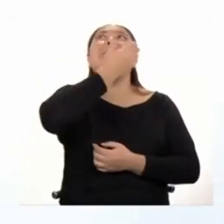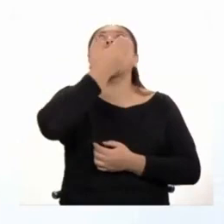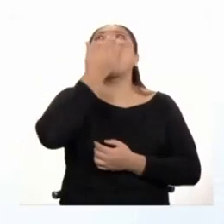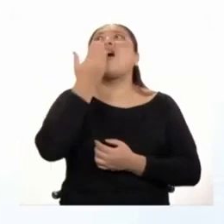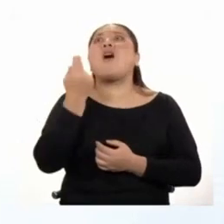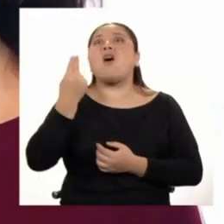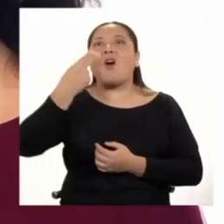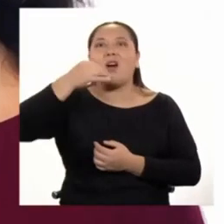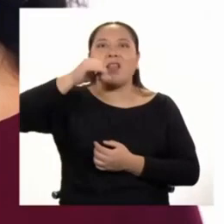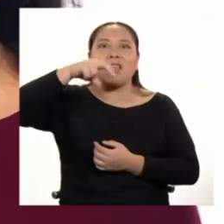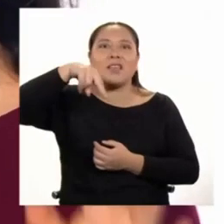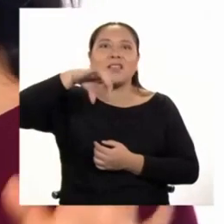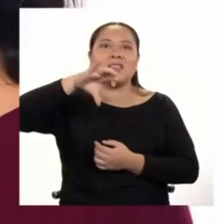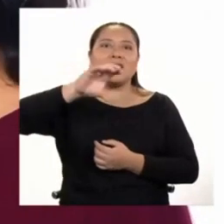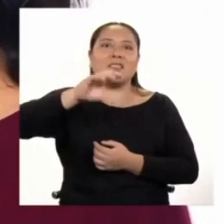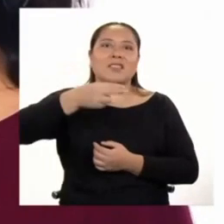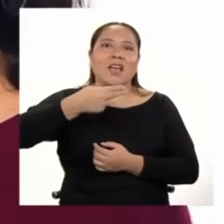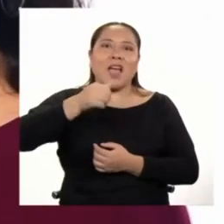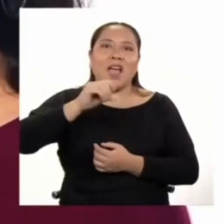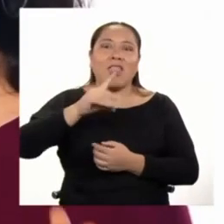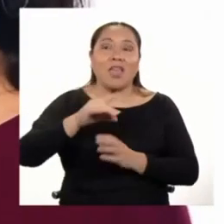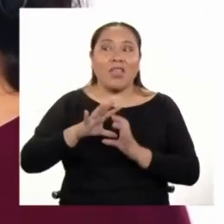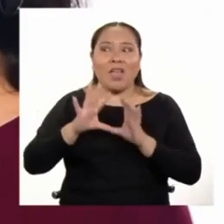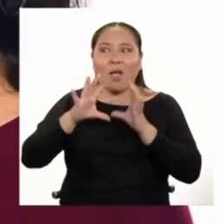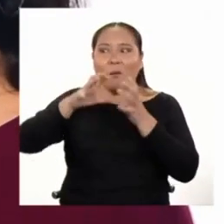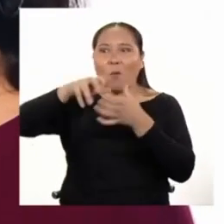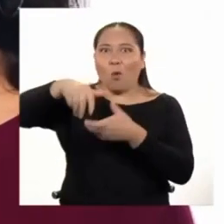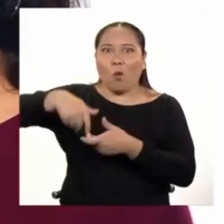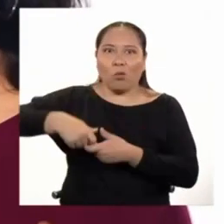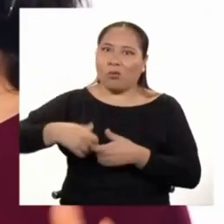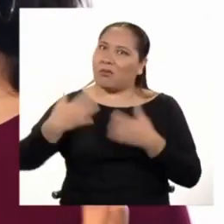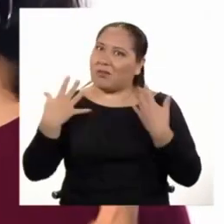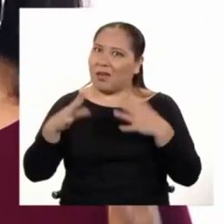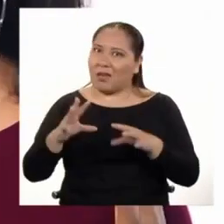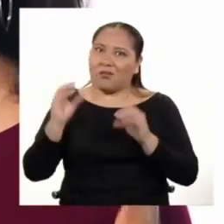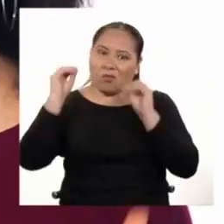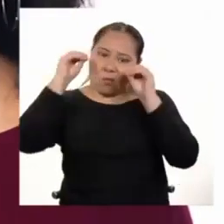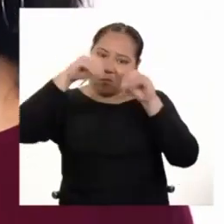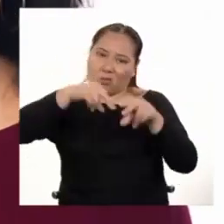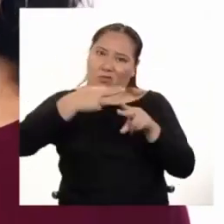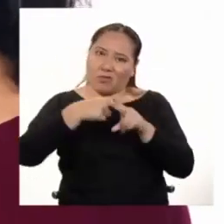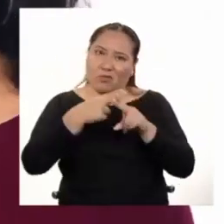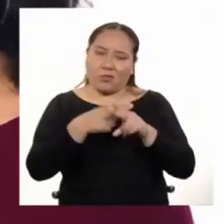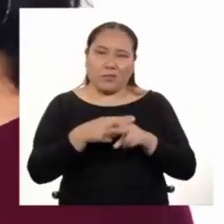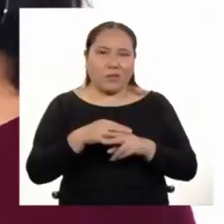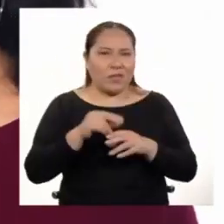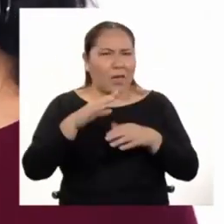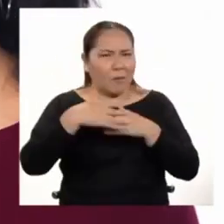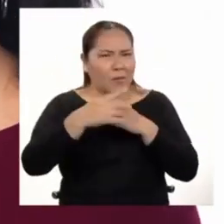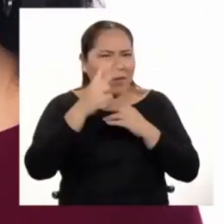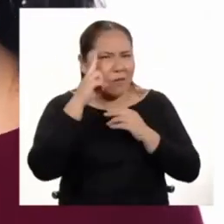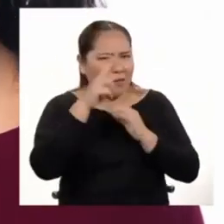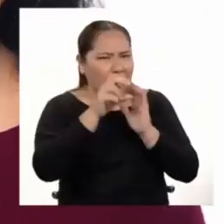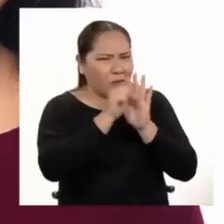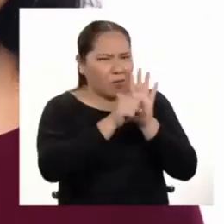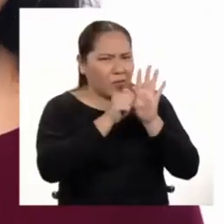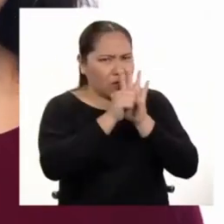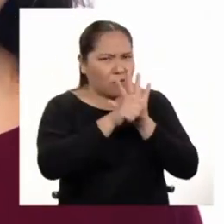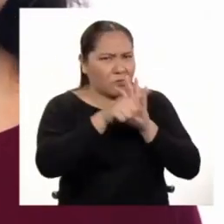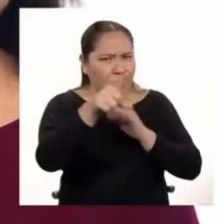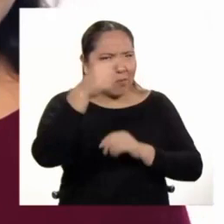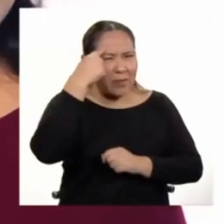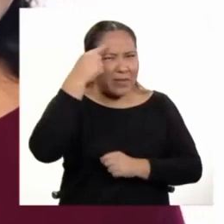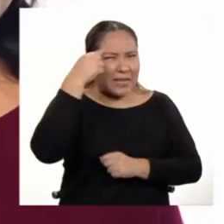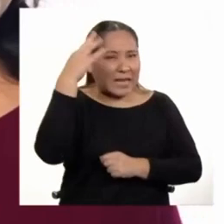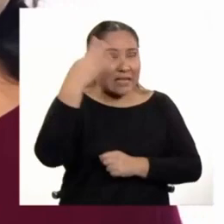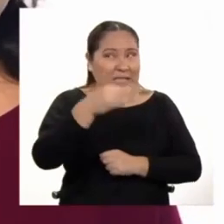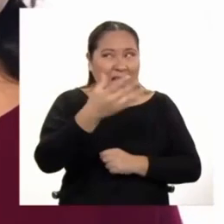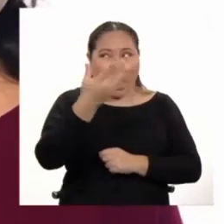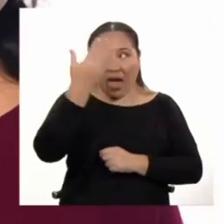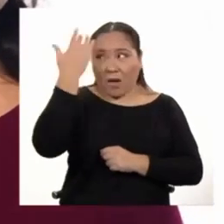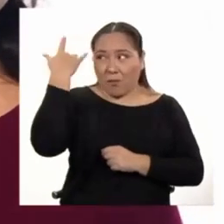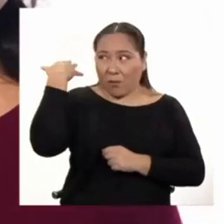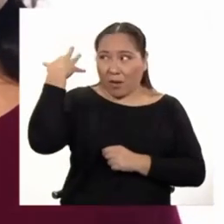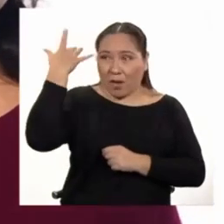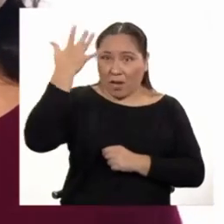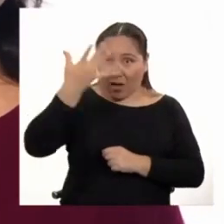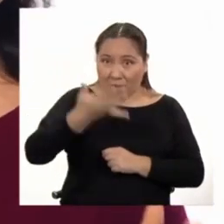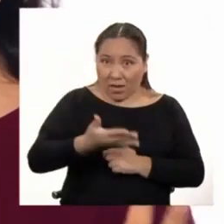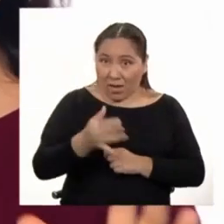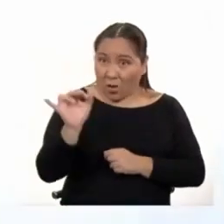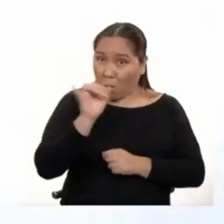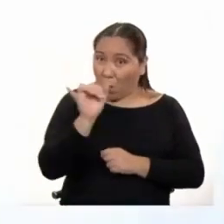mundo. Luego de ver el video, ¿ustedes creen que siempre ha sido así o que han habido